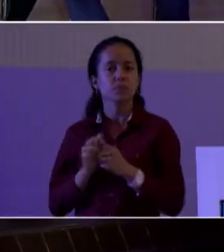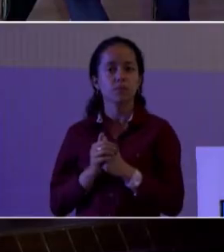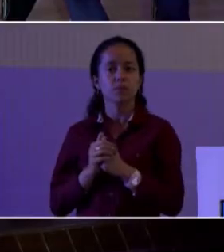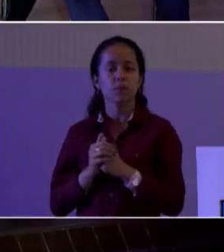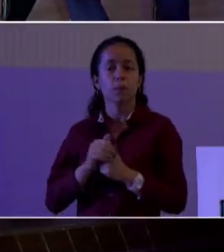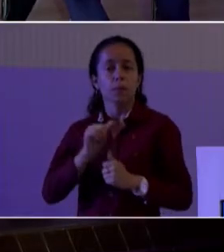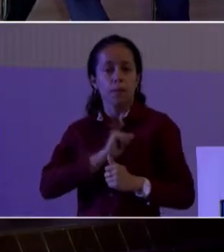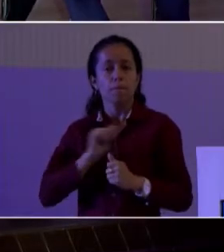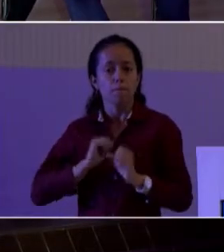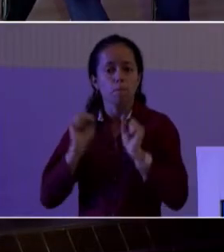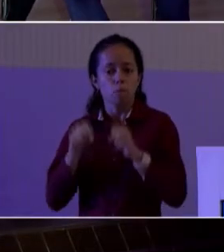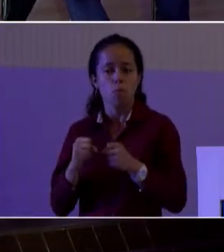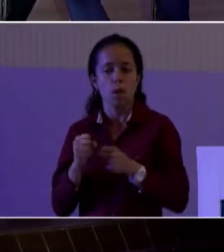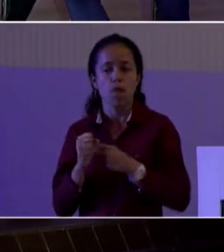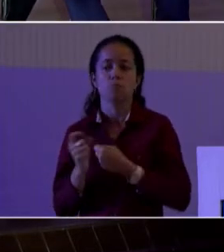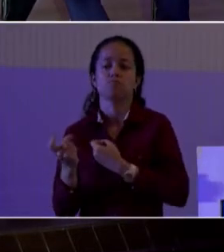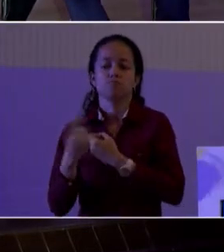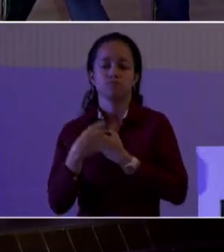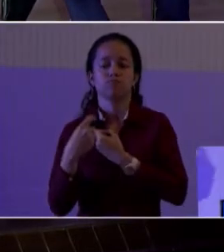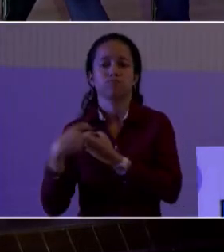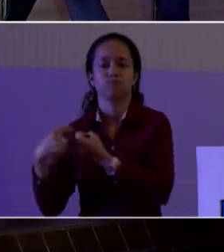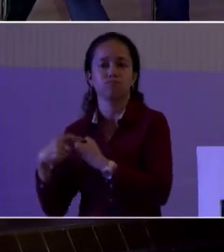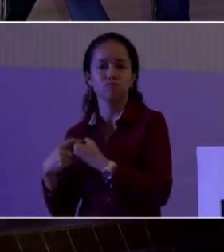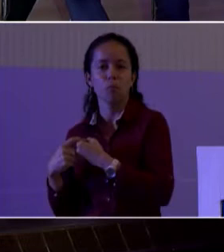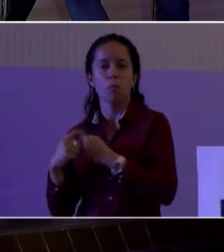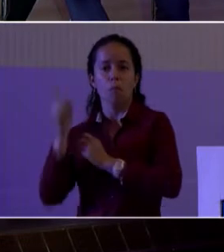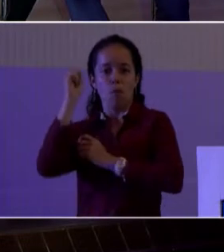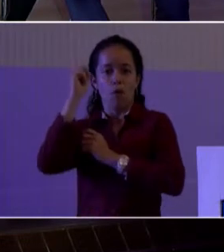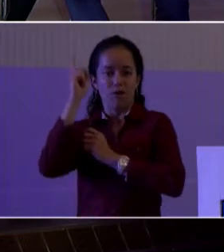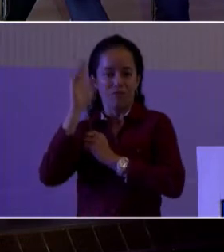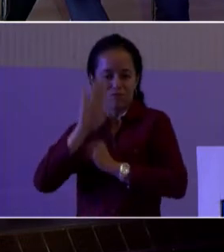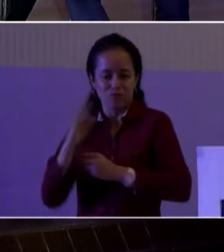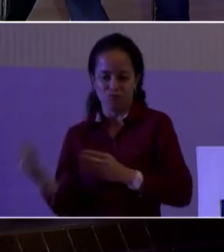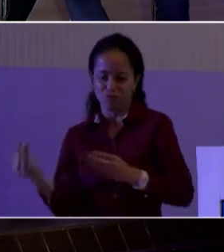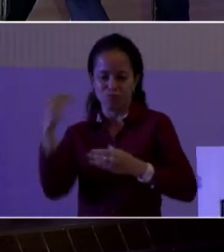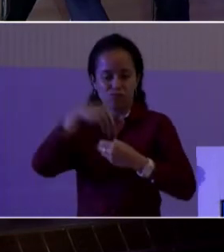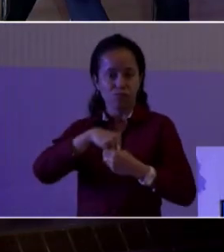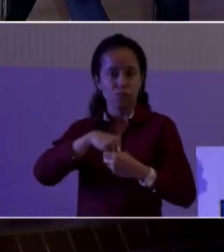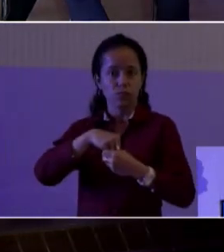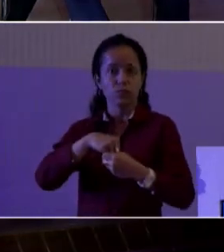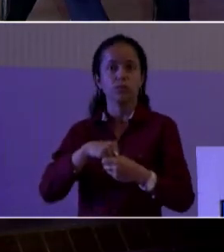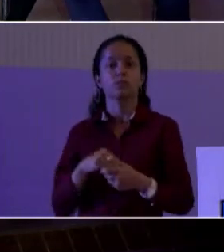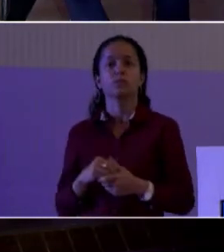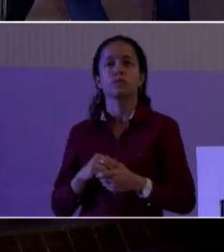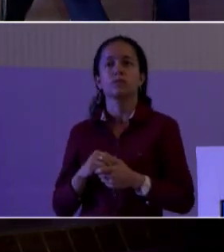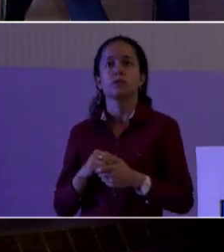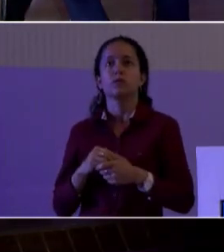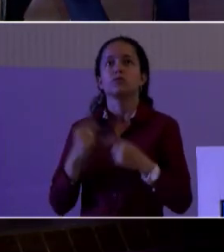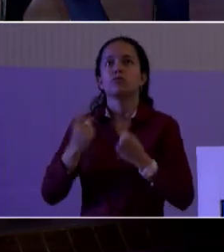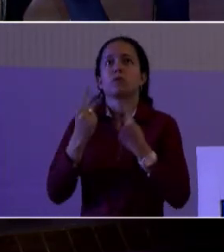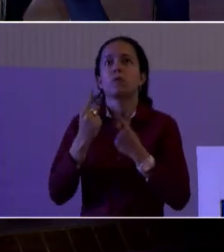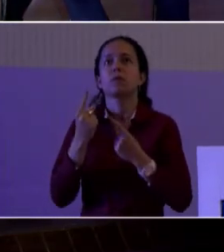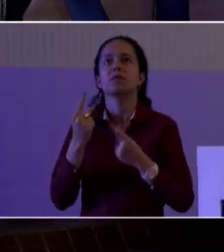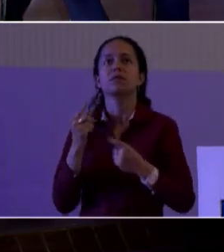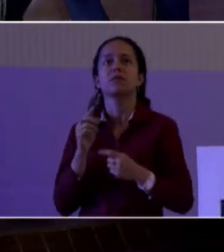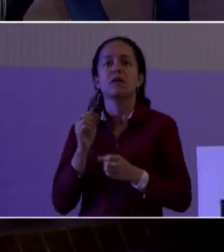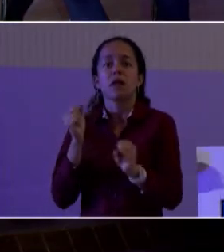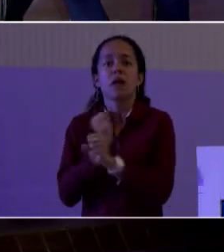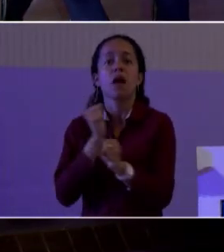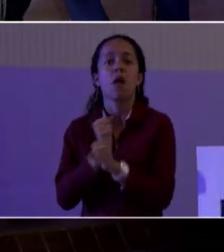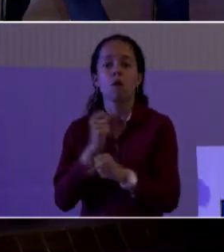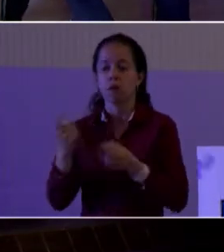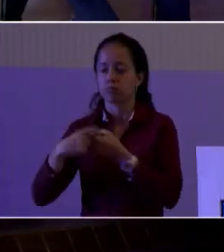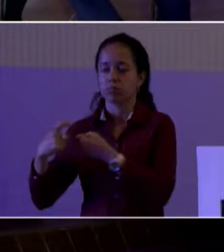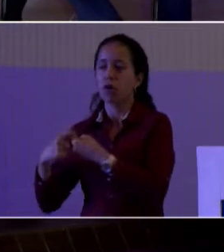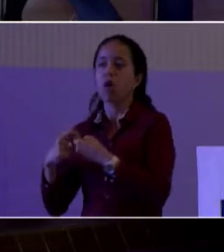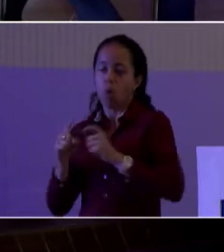privado puede vincularse cada vez más con la política de reincorporación, no únicamente hablamos de vinculación en temas laborales. Esa